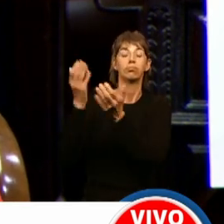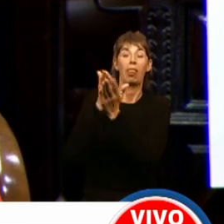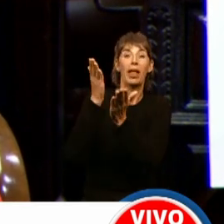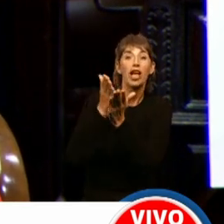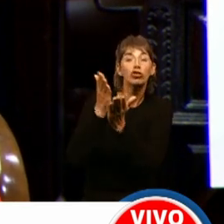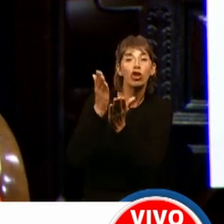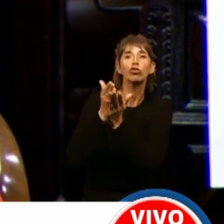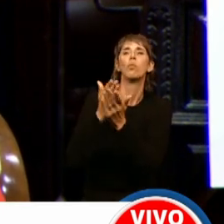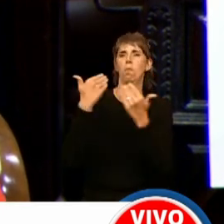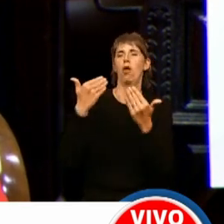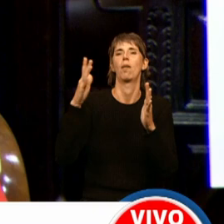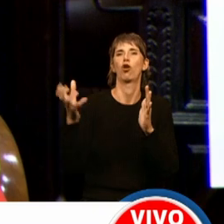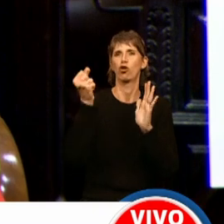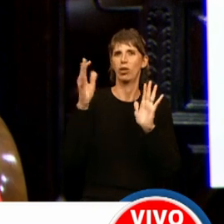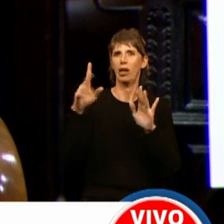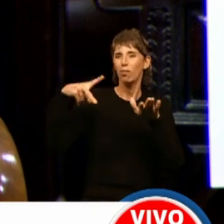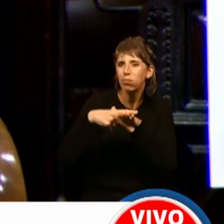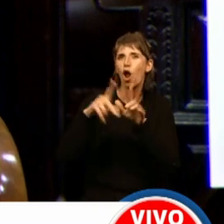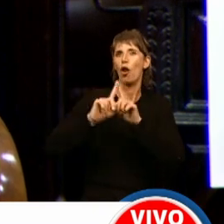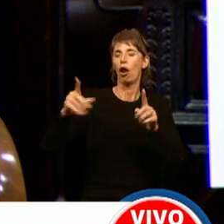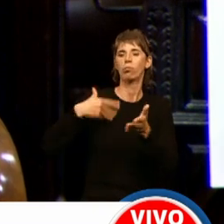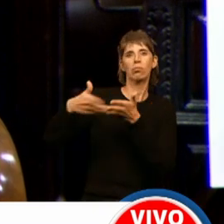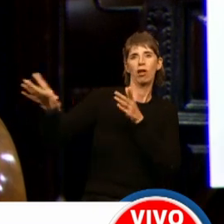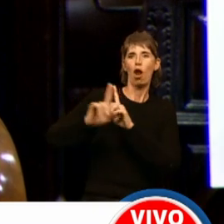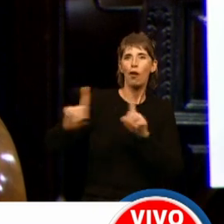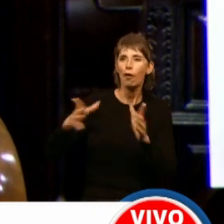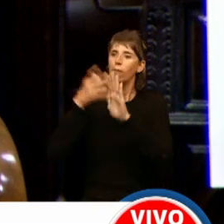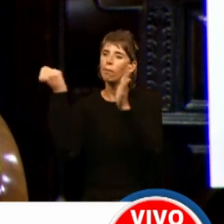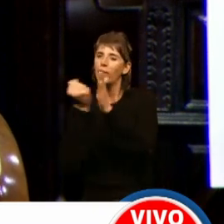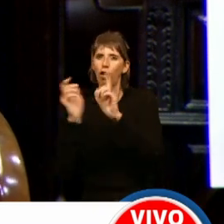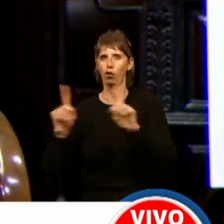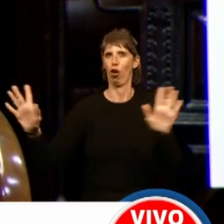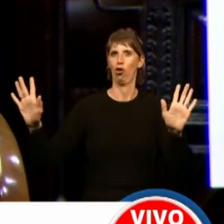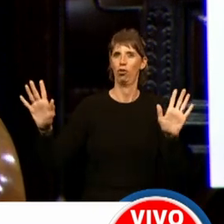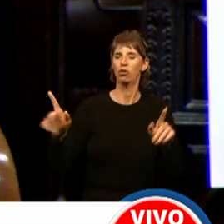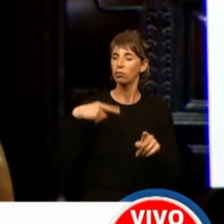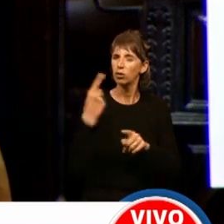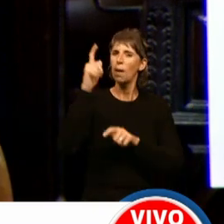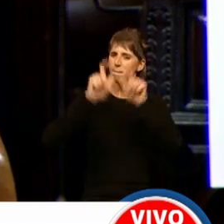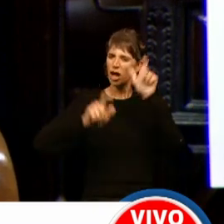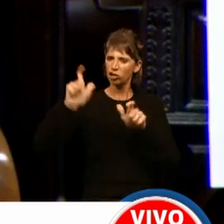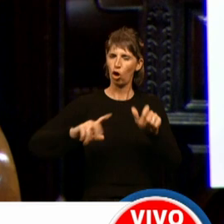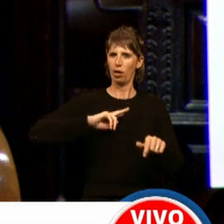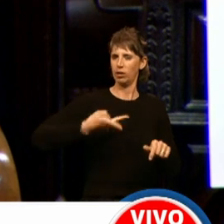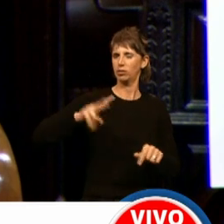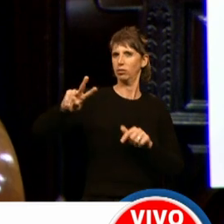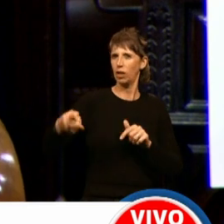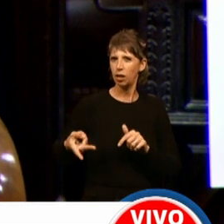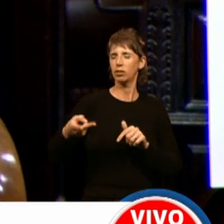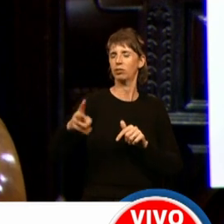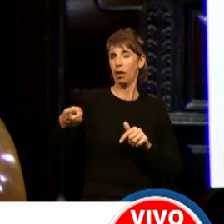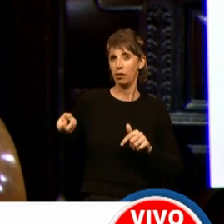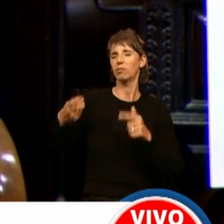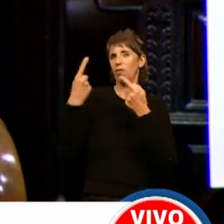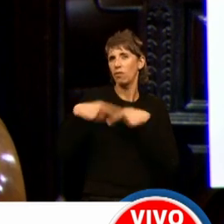sin interrupciones sin prejuicios y en plenitud de conciencia somos personas travestis y reclamamos